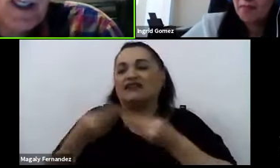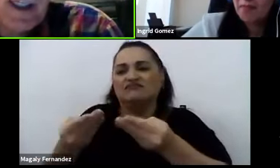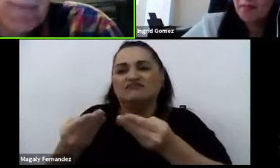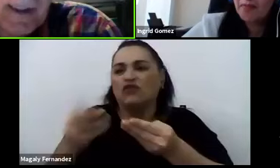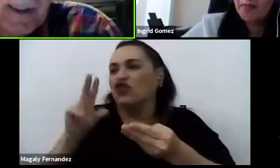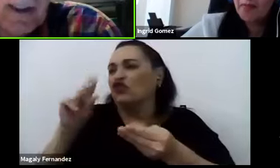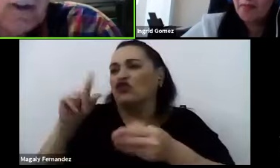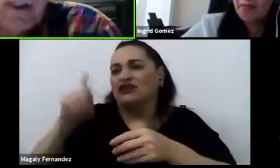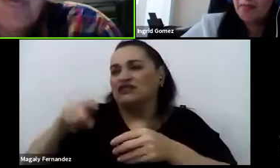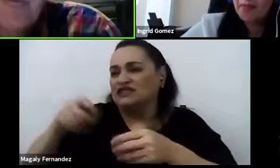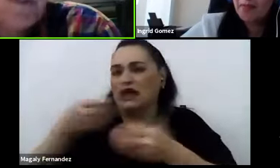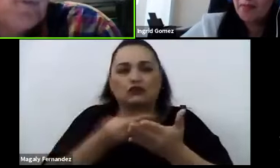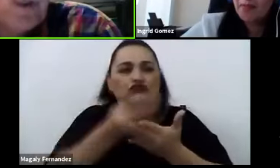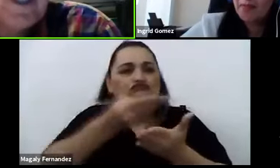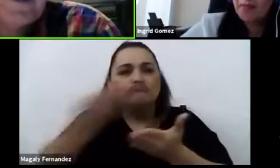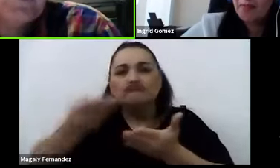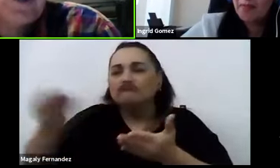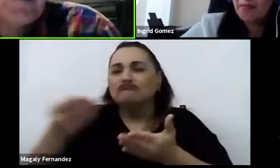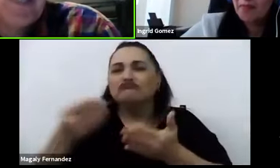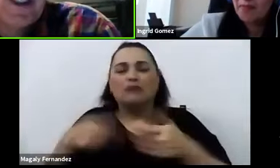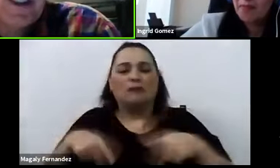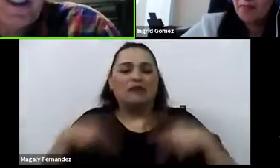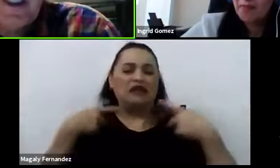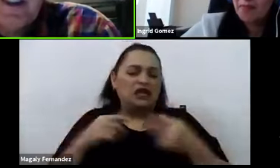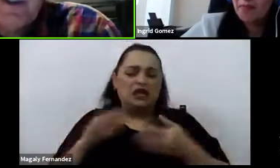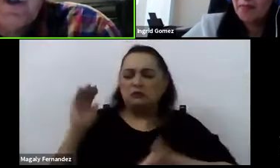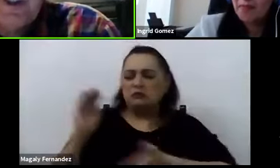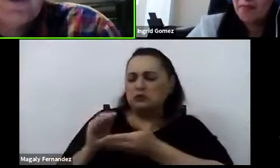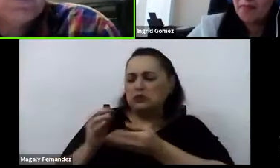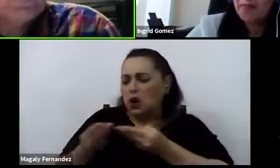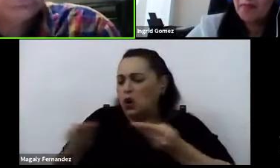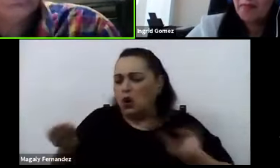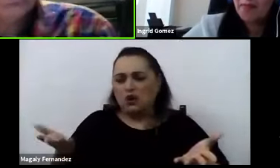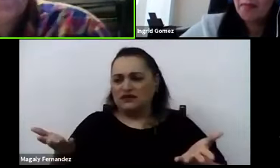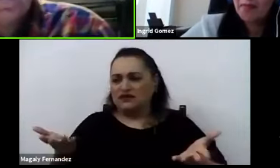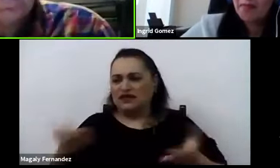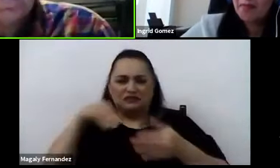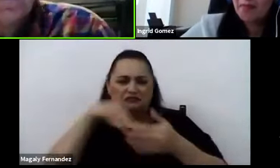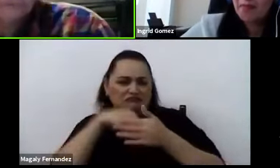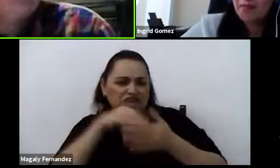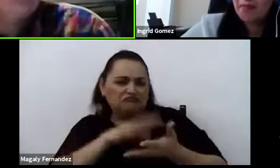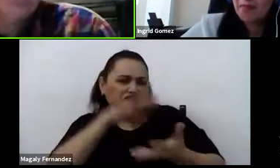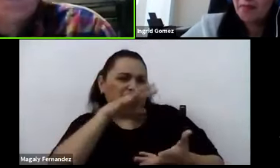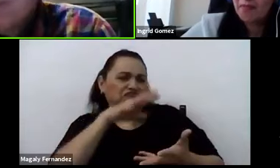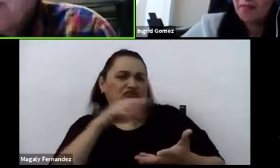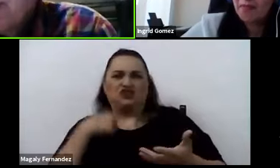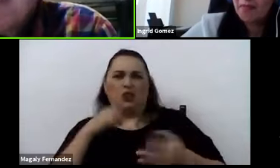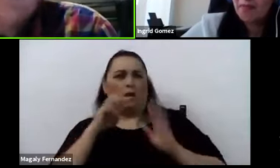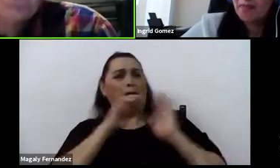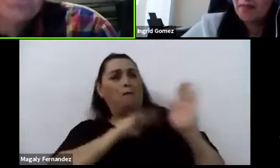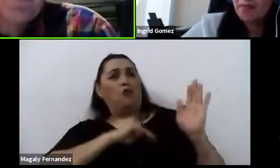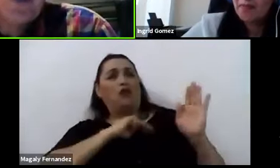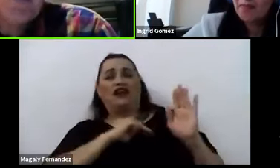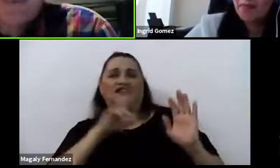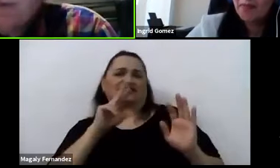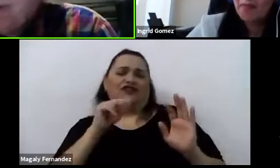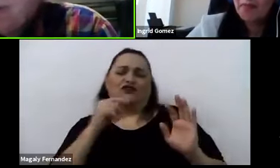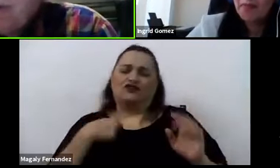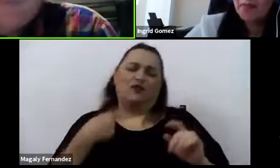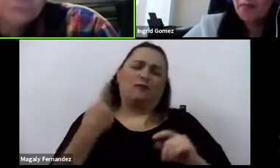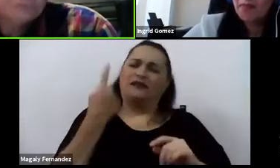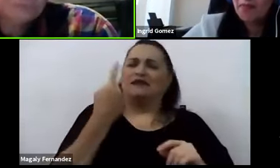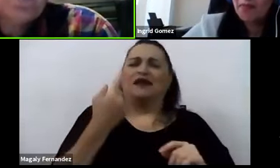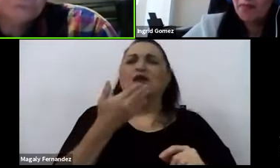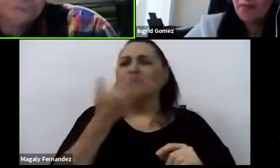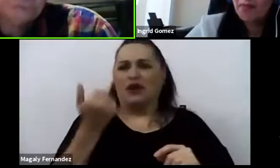necesitamos, a repartirlo, a vivir muy ligeros de equipaje. No quiero con esto ser moralista, yo soy el primero que tengo que mejorar, pero